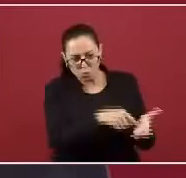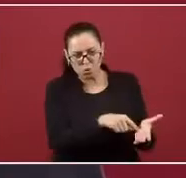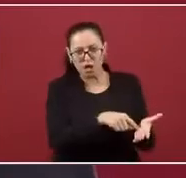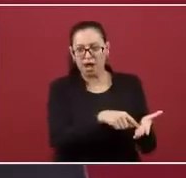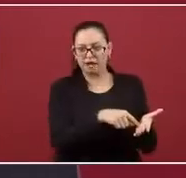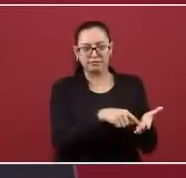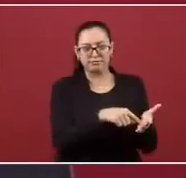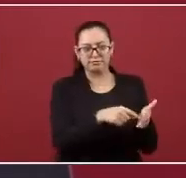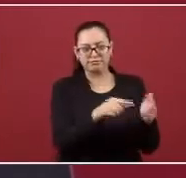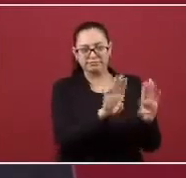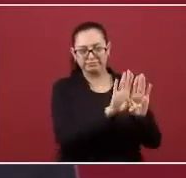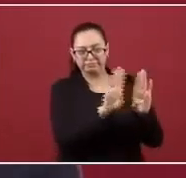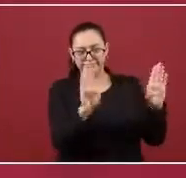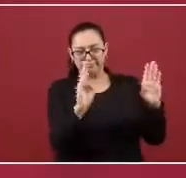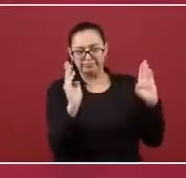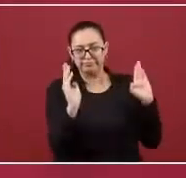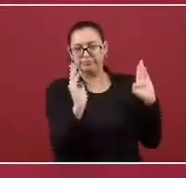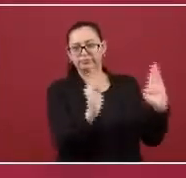apartado,